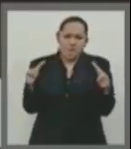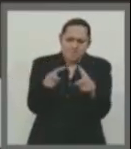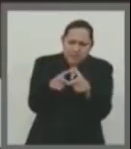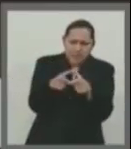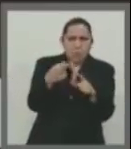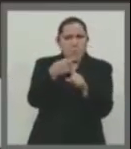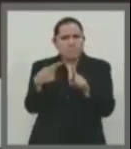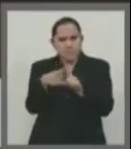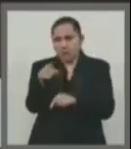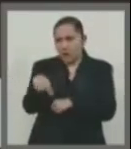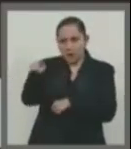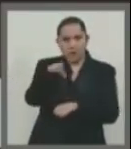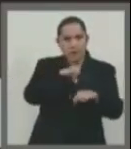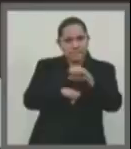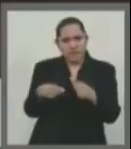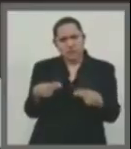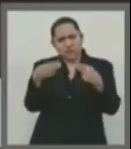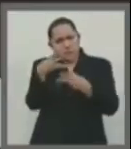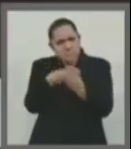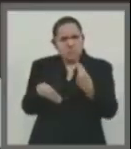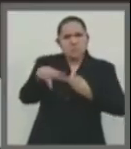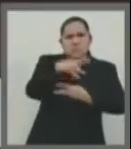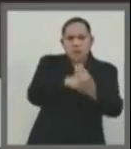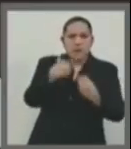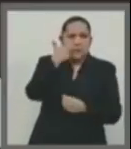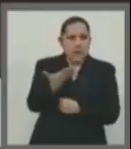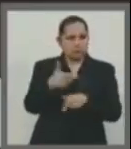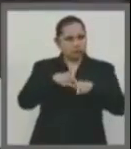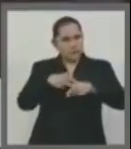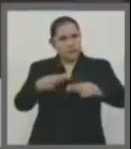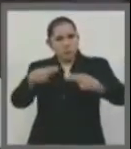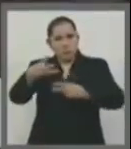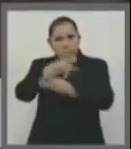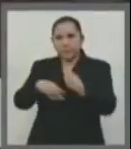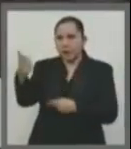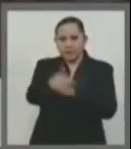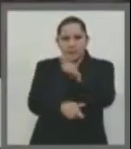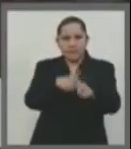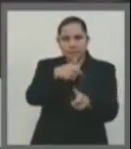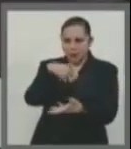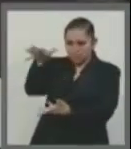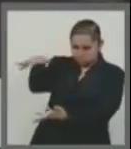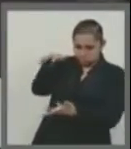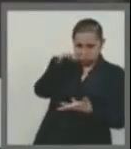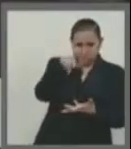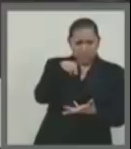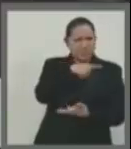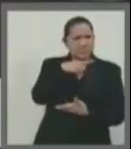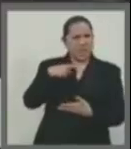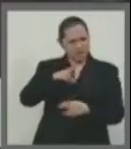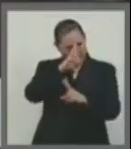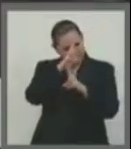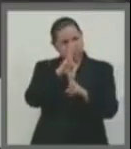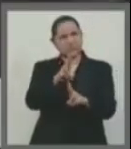mucha tenacidad luchan por salir adelante. Se dijo aquí que hay notorias